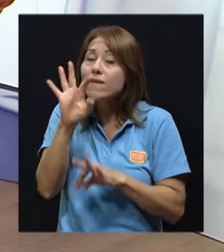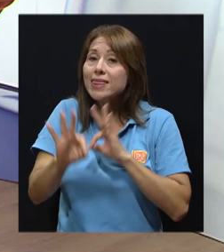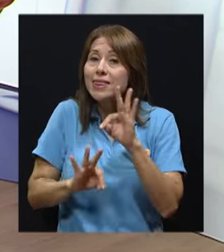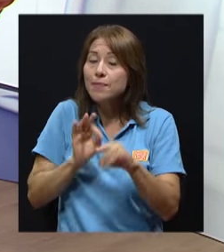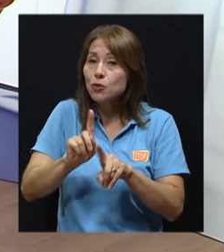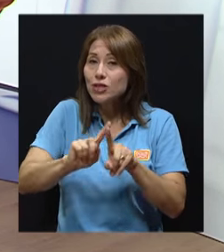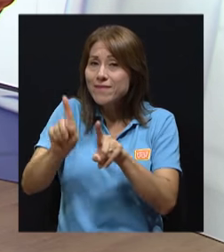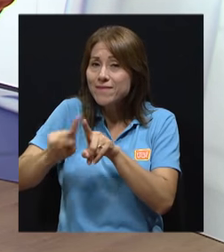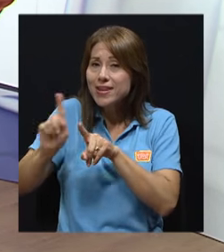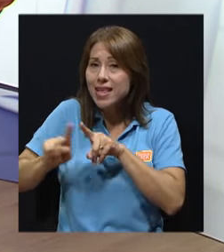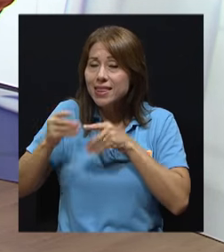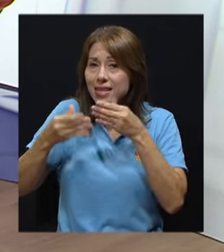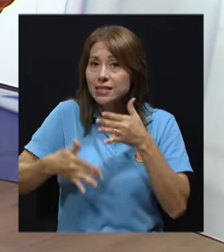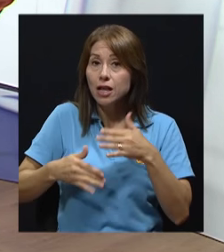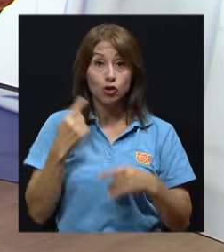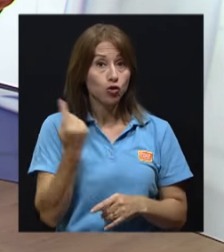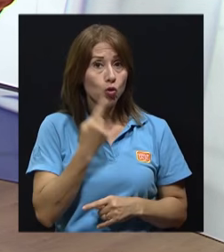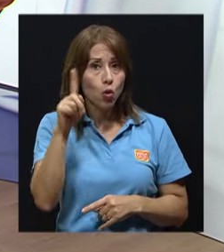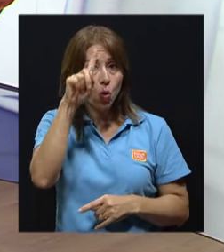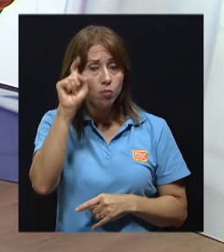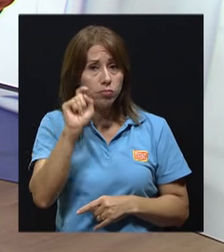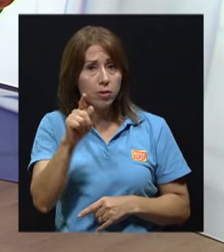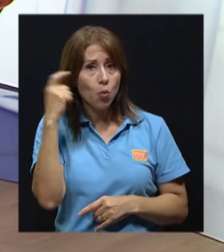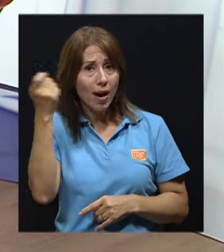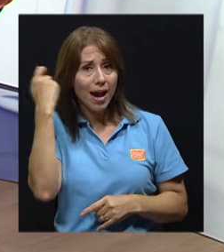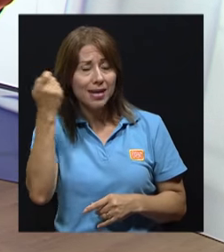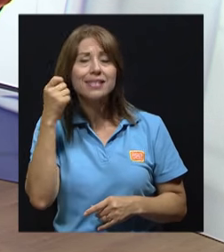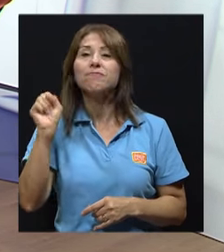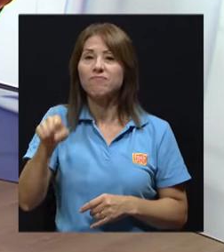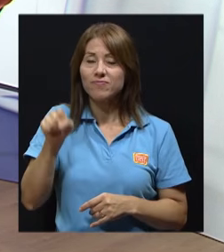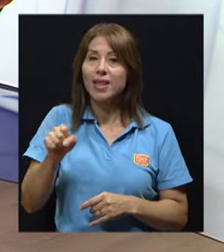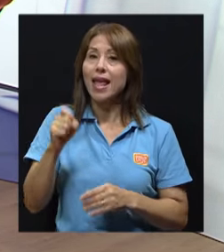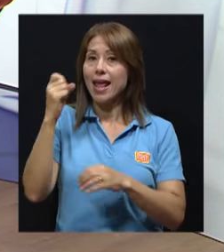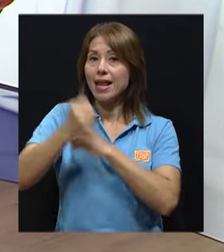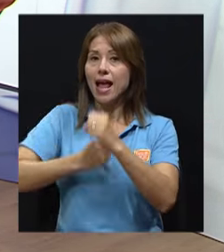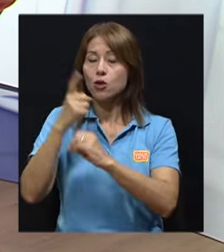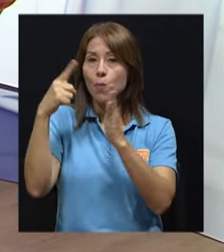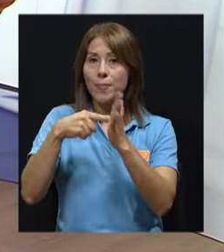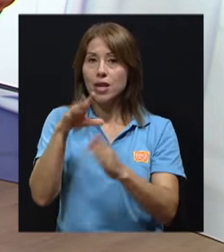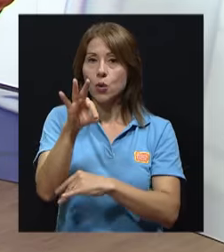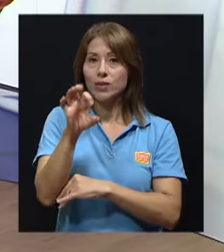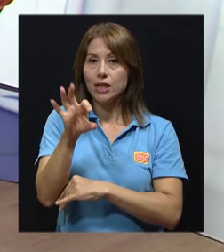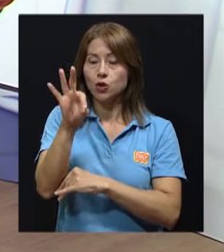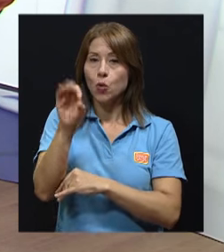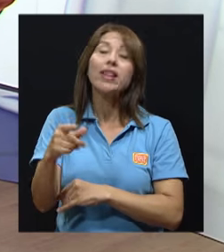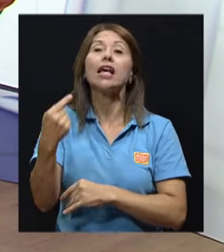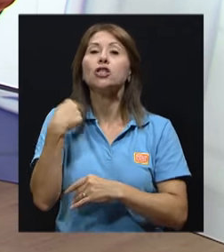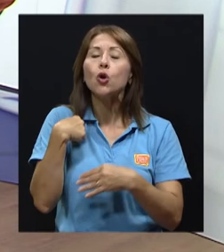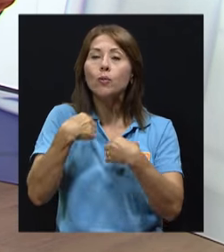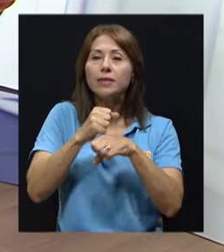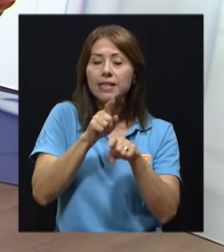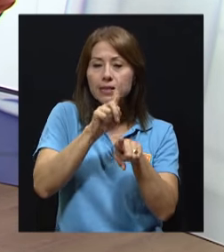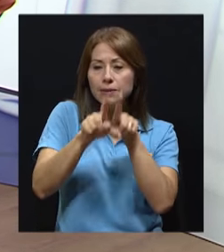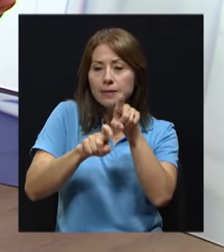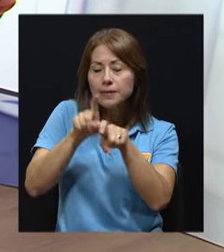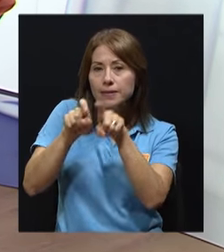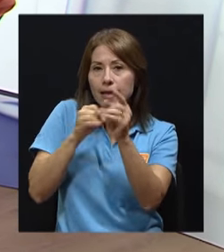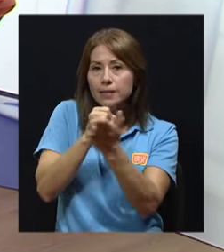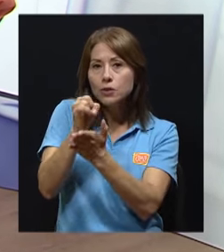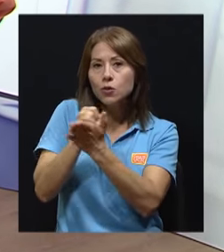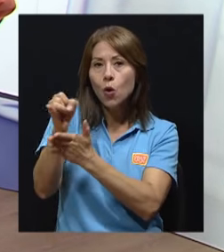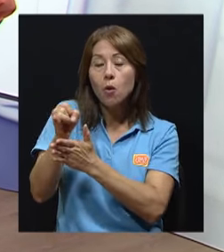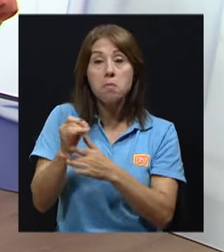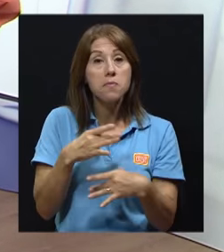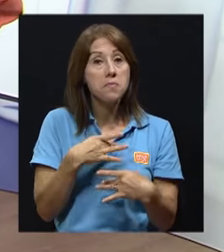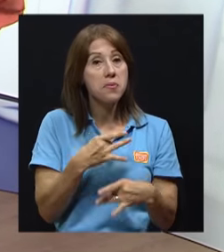en guanacaste tuvimos nueve variedades diferentes solo en guanacaste solo en guanacaste en un censo que hice yo